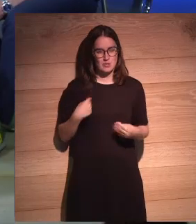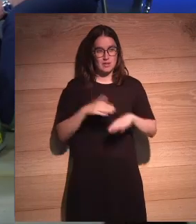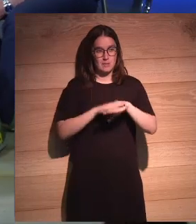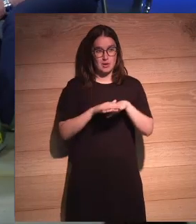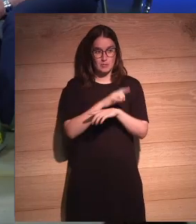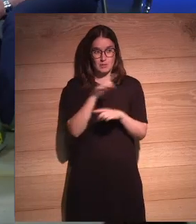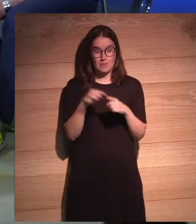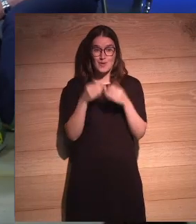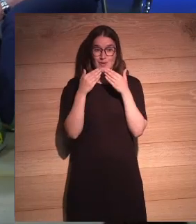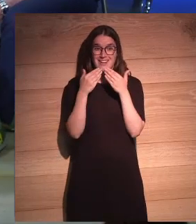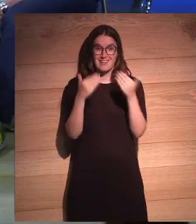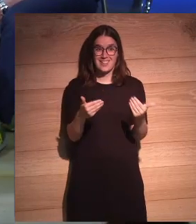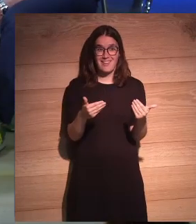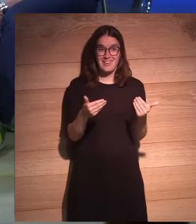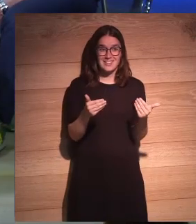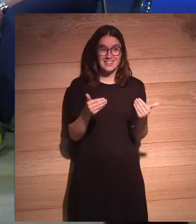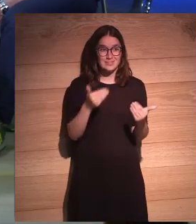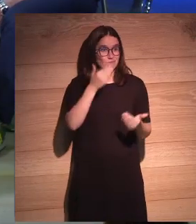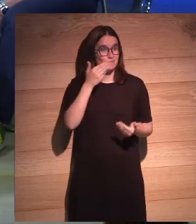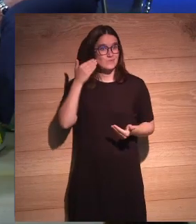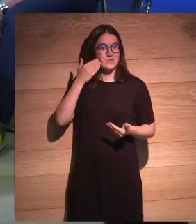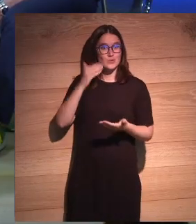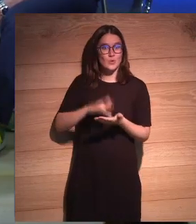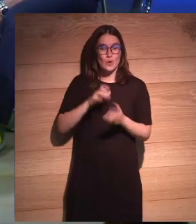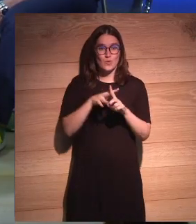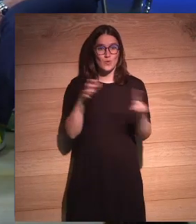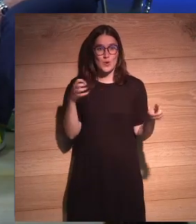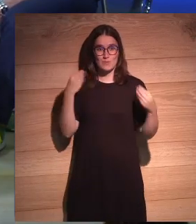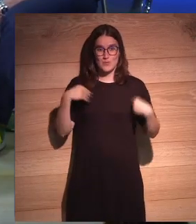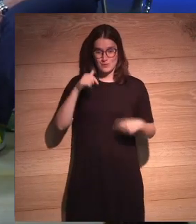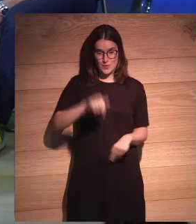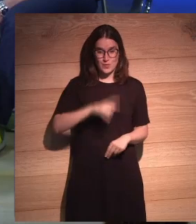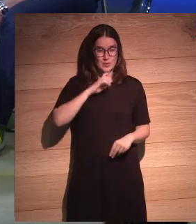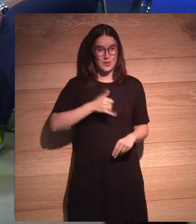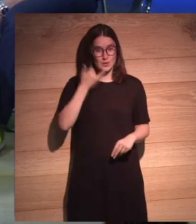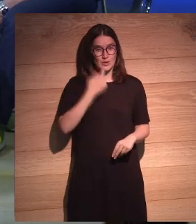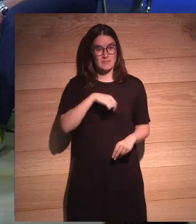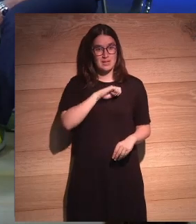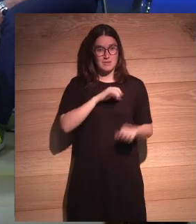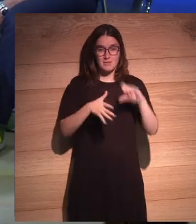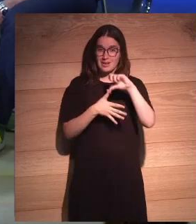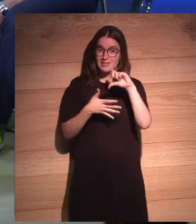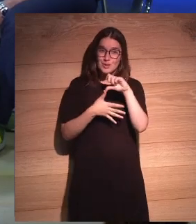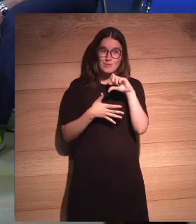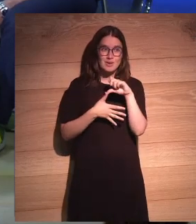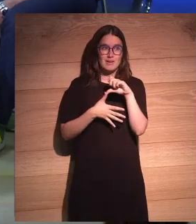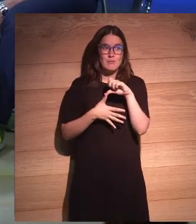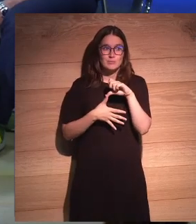perdón, en primer lugar agradecer este privilegio, estar en un foro como es este, para España, para Latinoamérica,